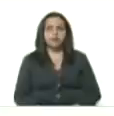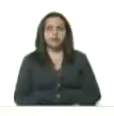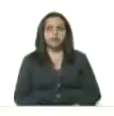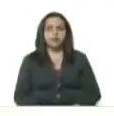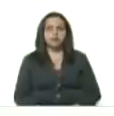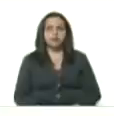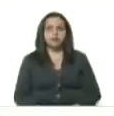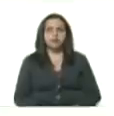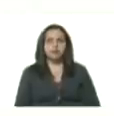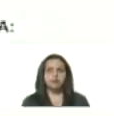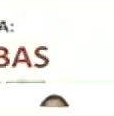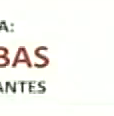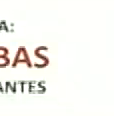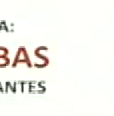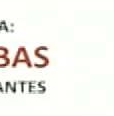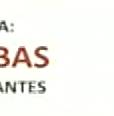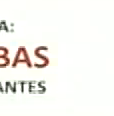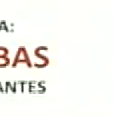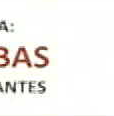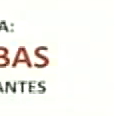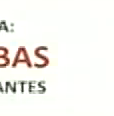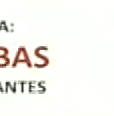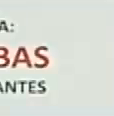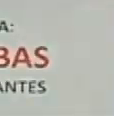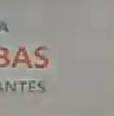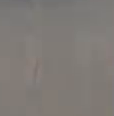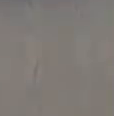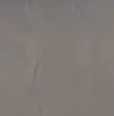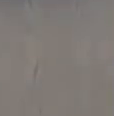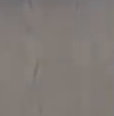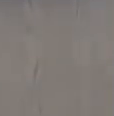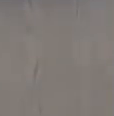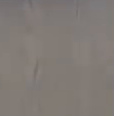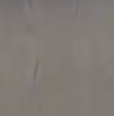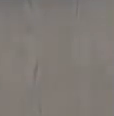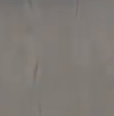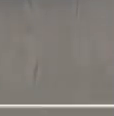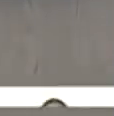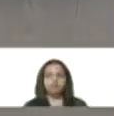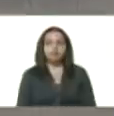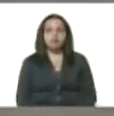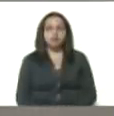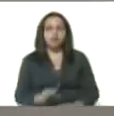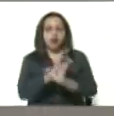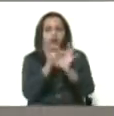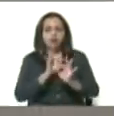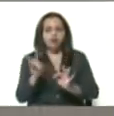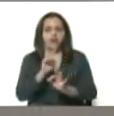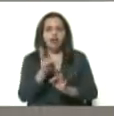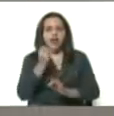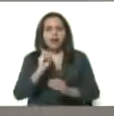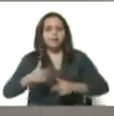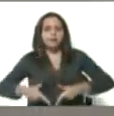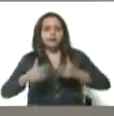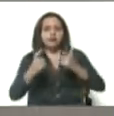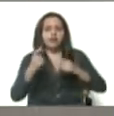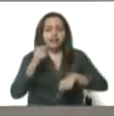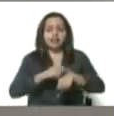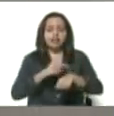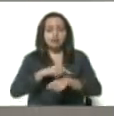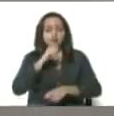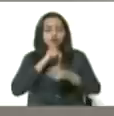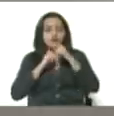46.886 pruebas. Bueno, es el método venezolano que nos ha permitido, en medio de esta tragedia que está